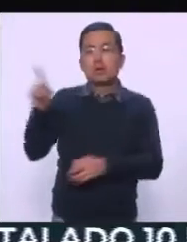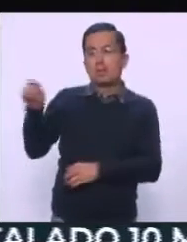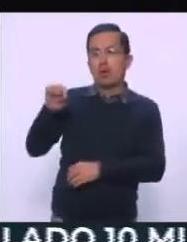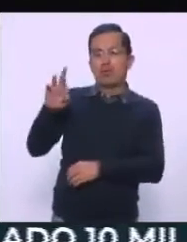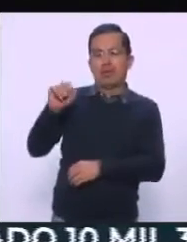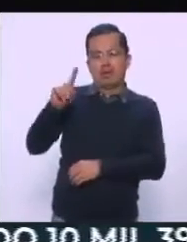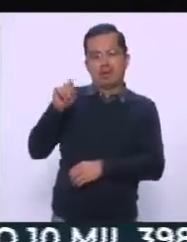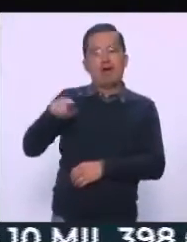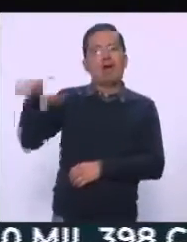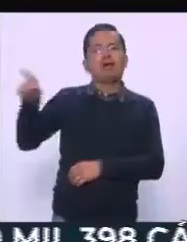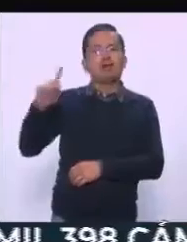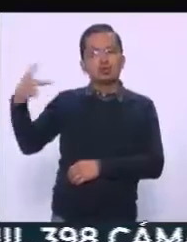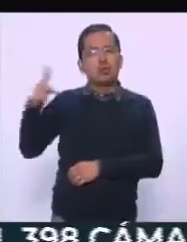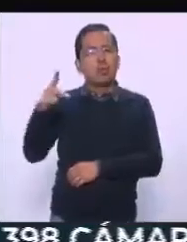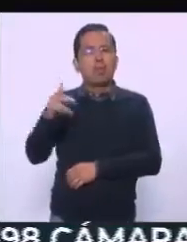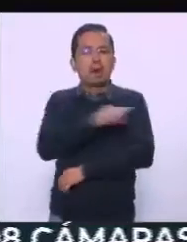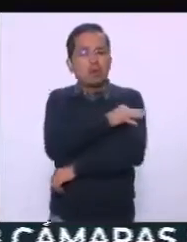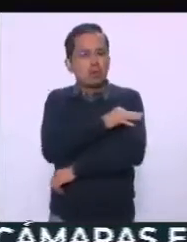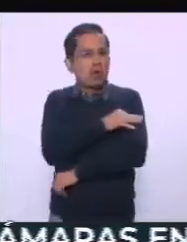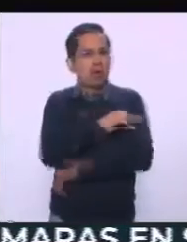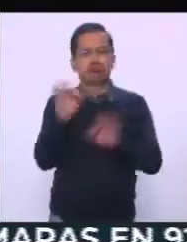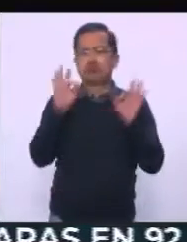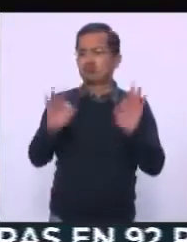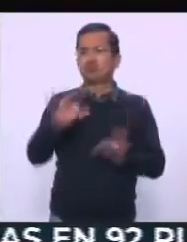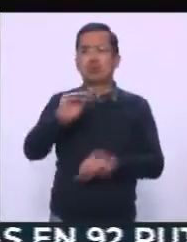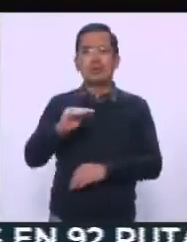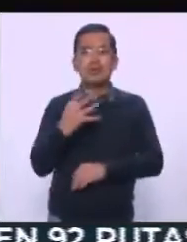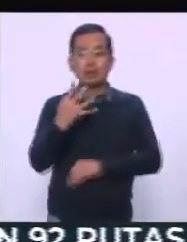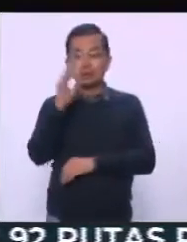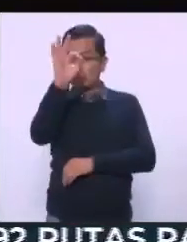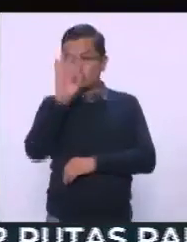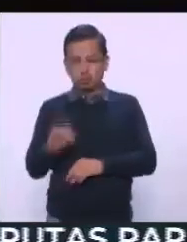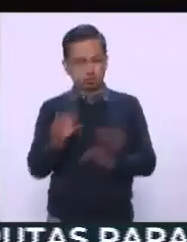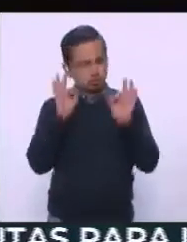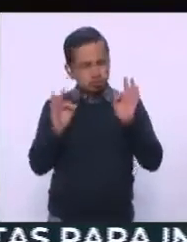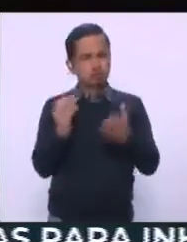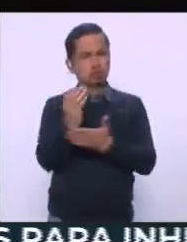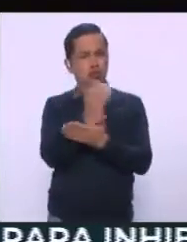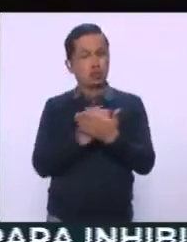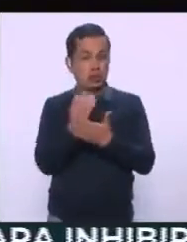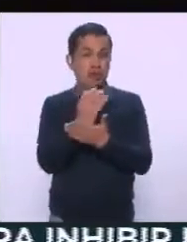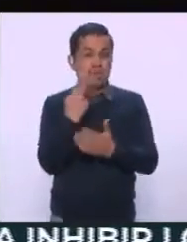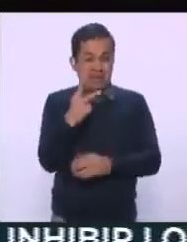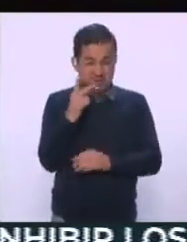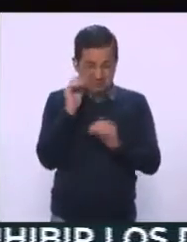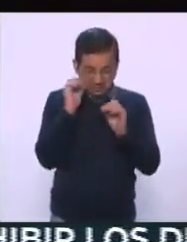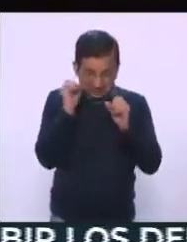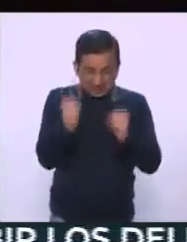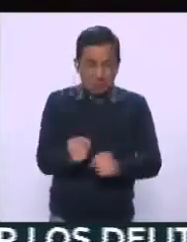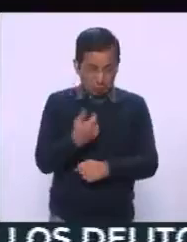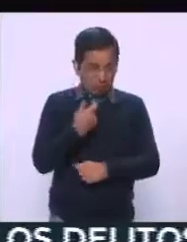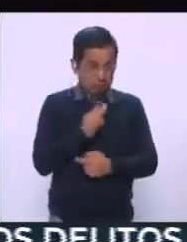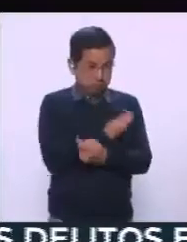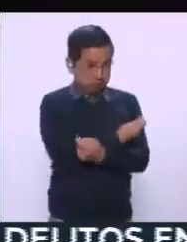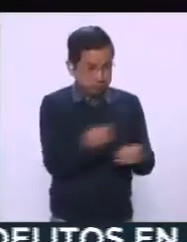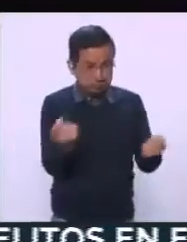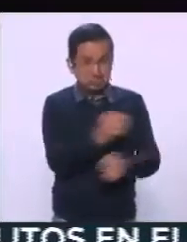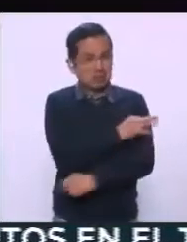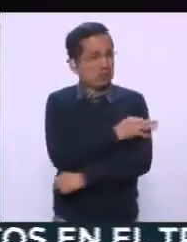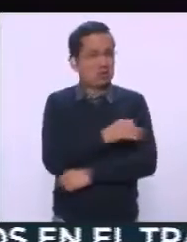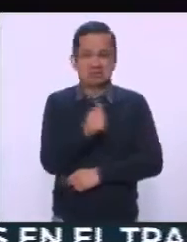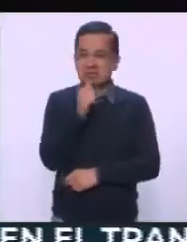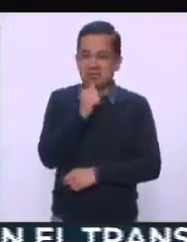del 94%, pero todavía no llegamos a ese punto y estamos a unos meses de que se pueda llevar